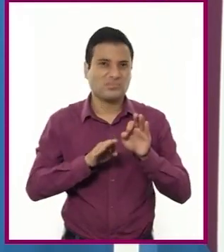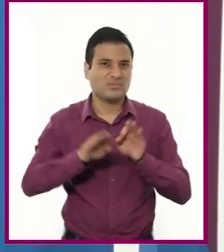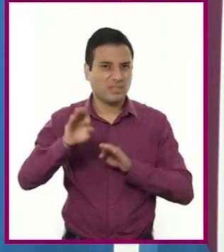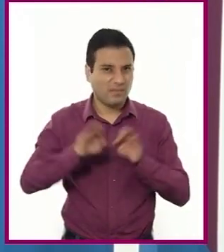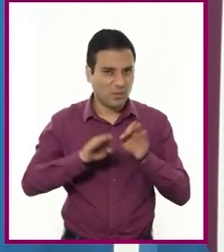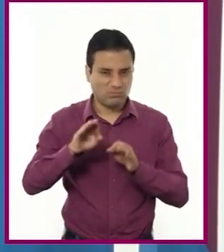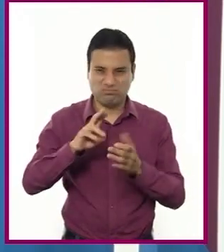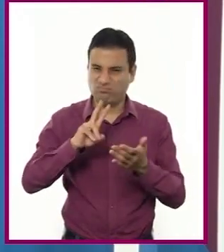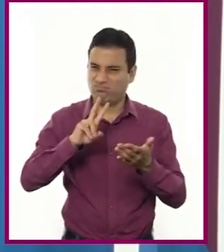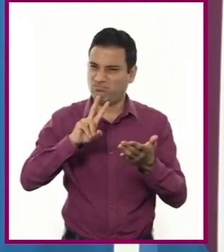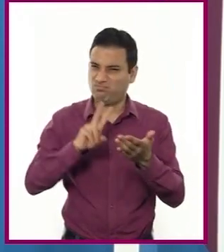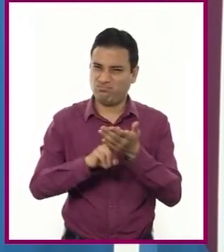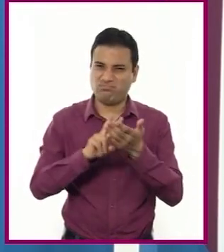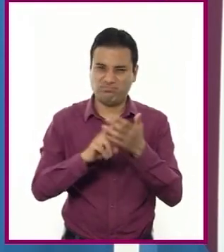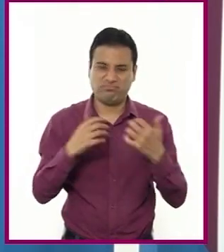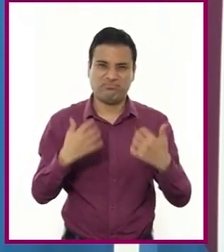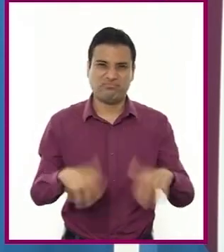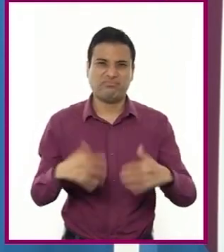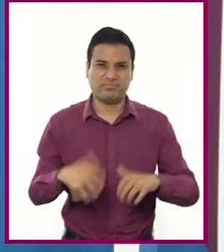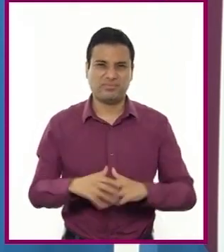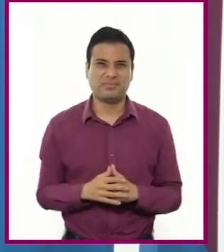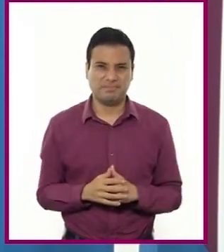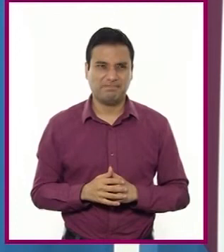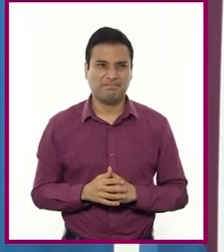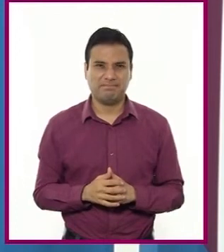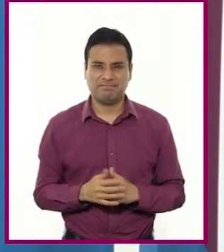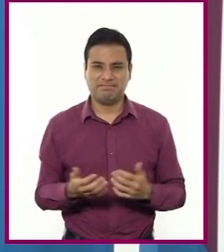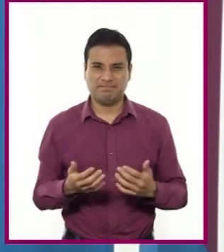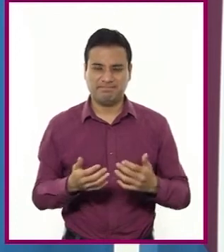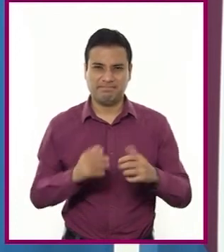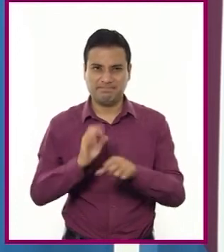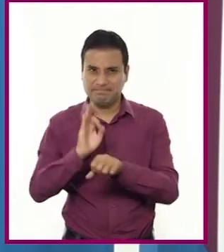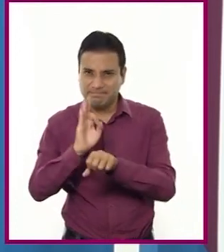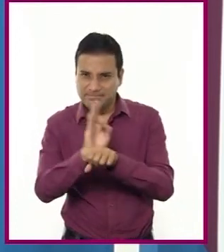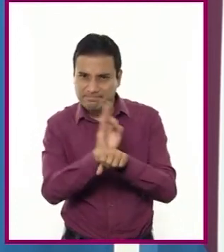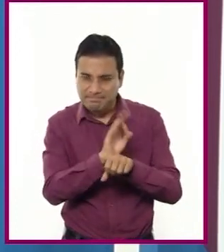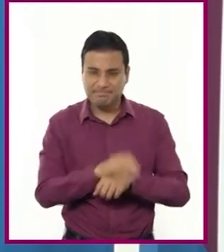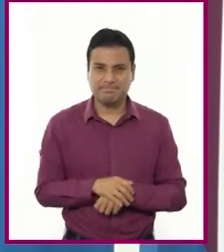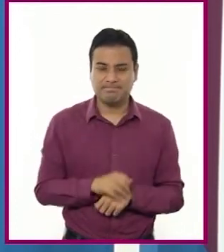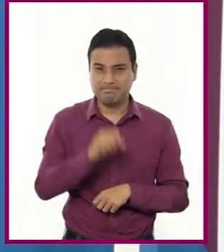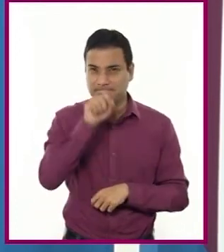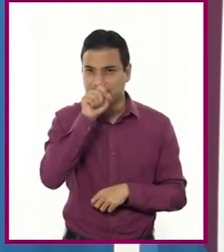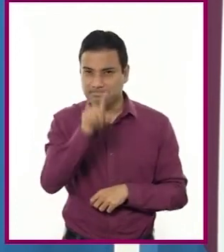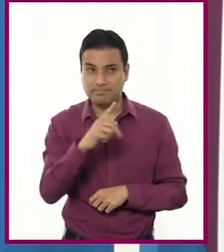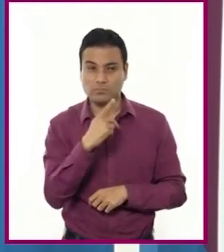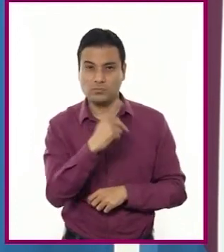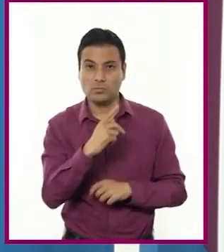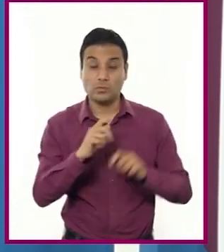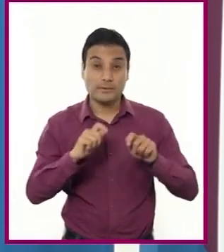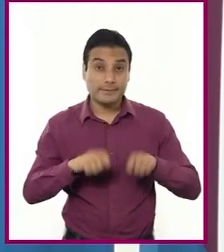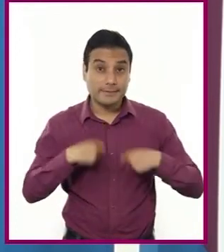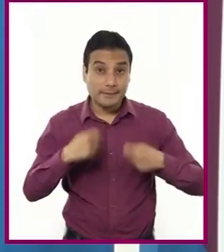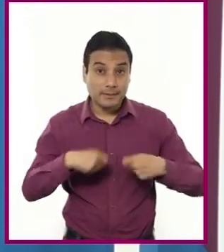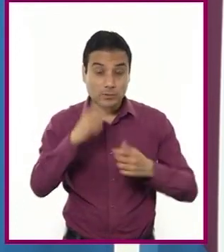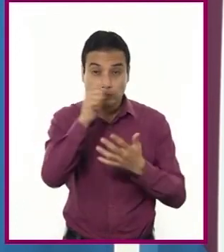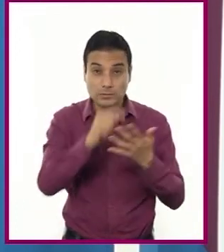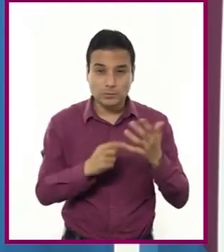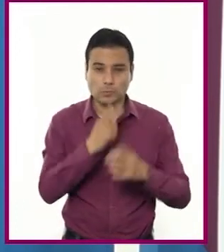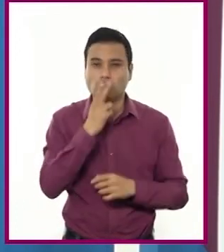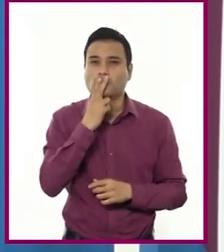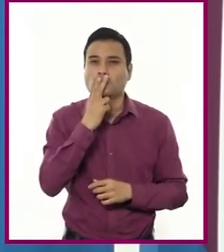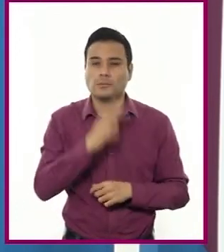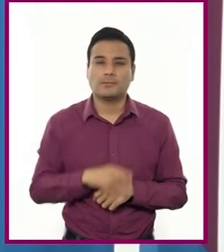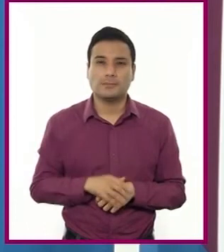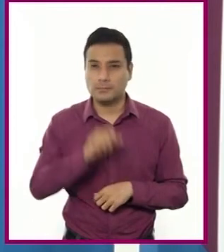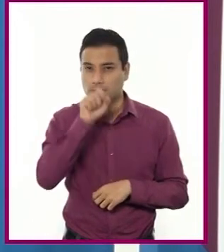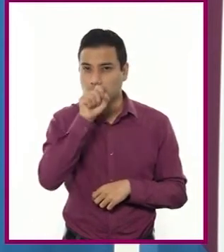a los naturales, protegerlos de los encomenderos y rescatar algunos elementos de la tradición mesoamericana, e